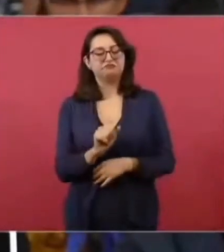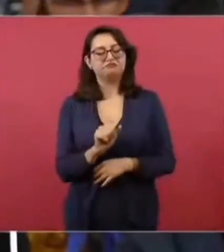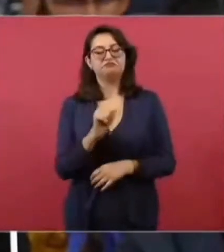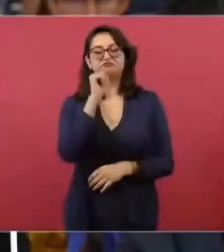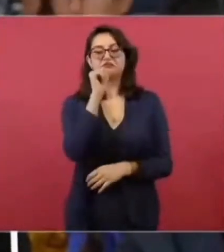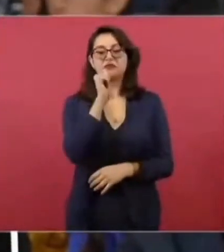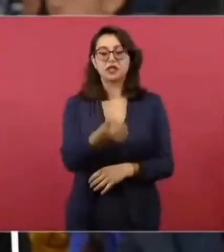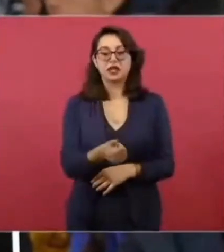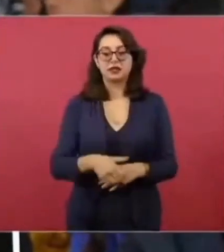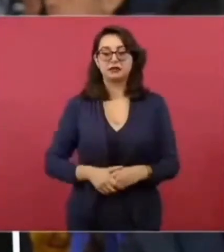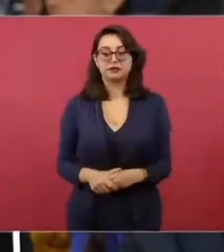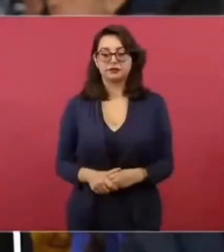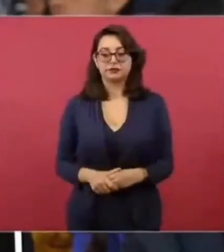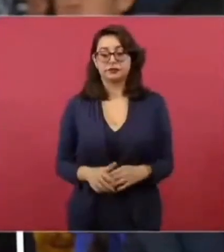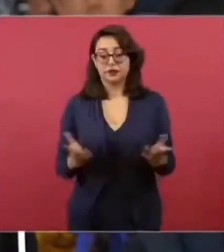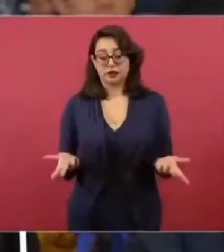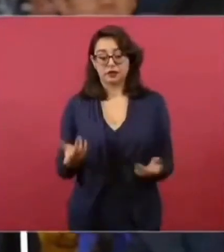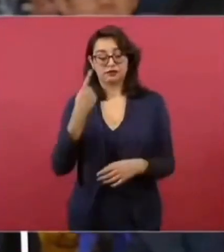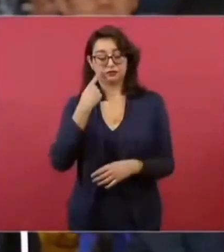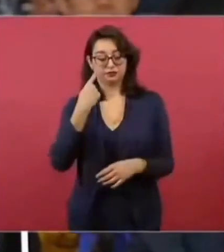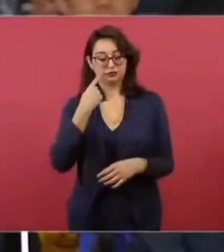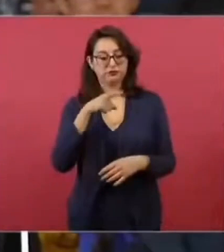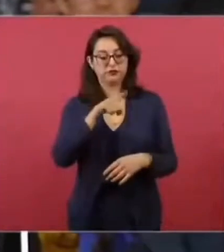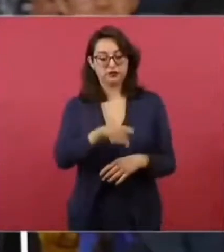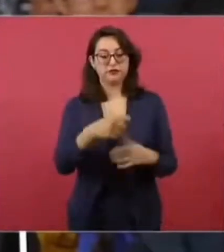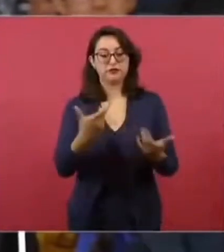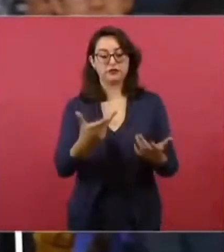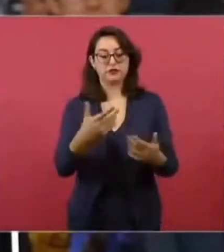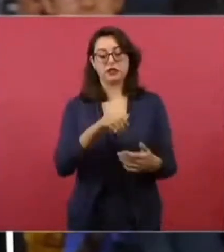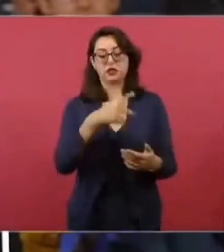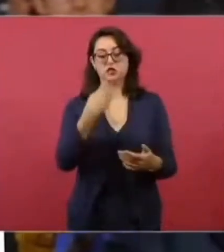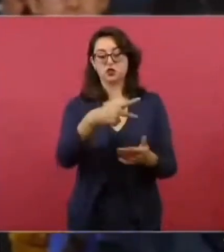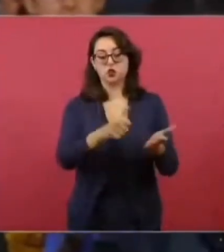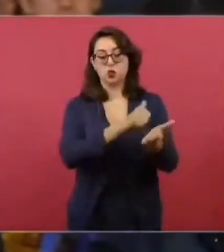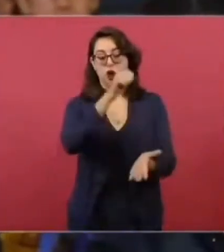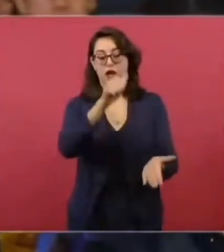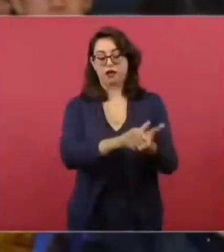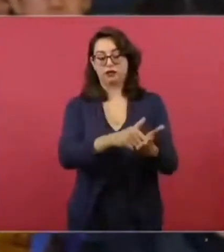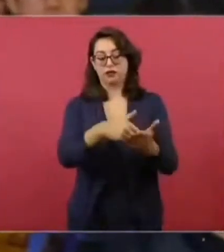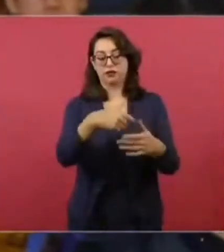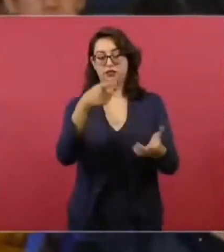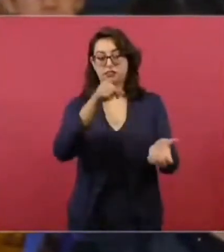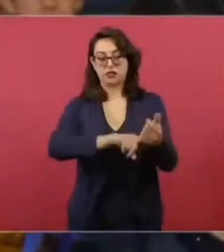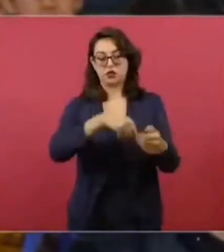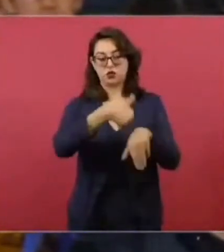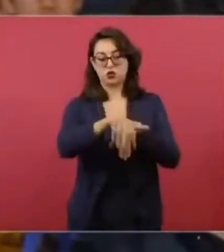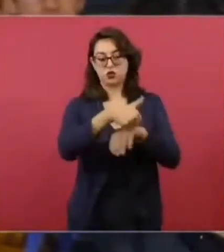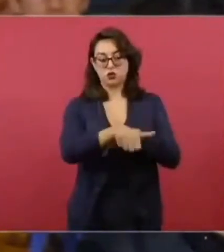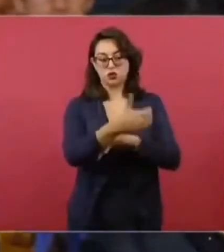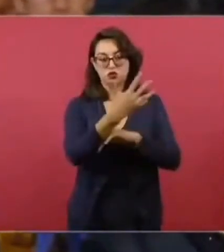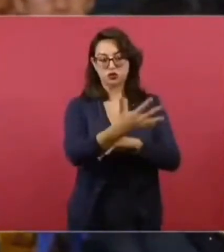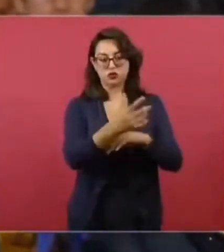determinaba que todo aquel integrante de Mexicanos contra la Corrupción y la Impunidad podía